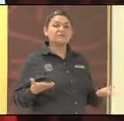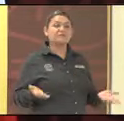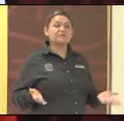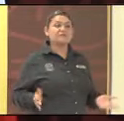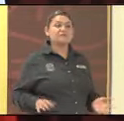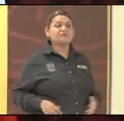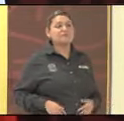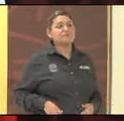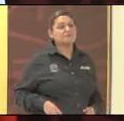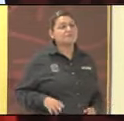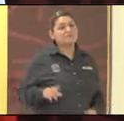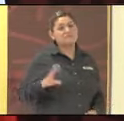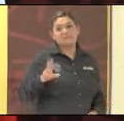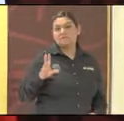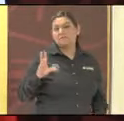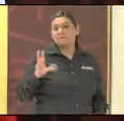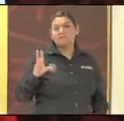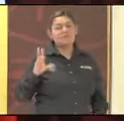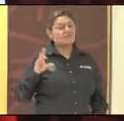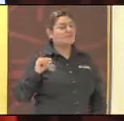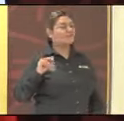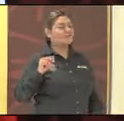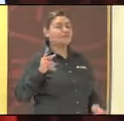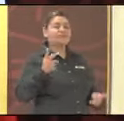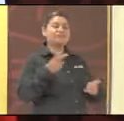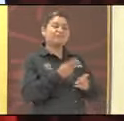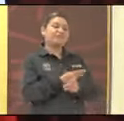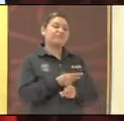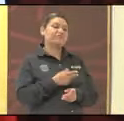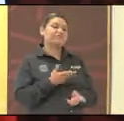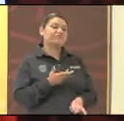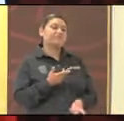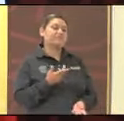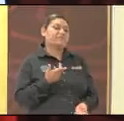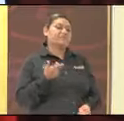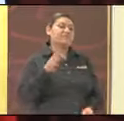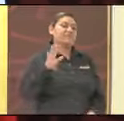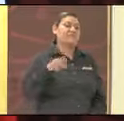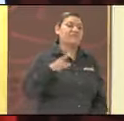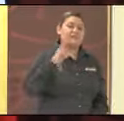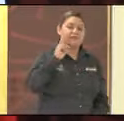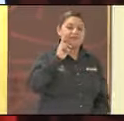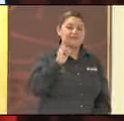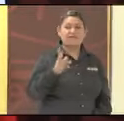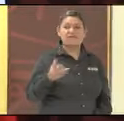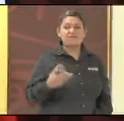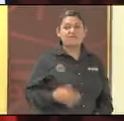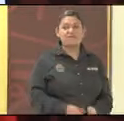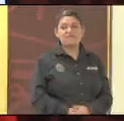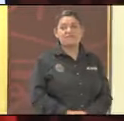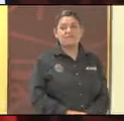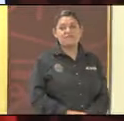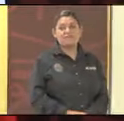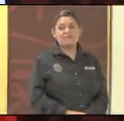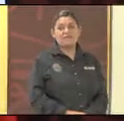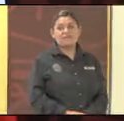Pues, no descartamos, ¿eh? Todo puede ser, porque ya ven que... No.